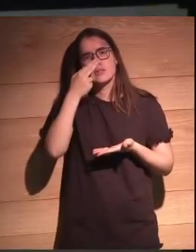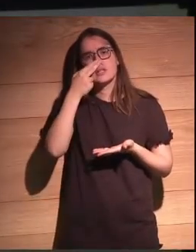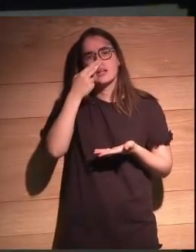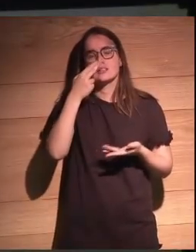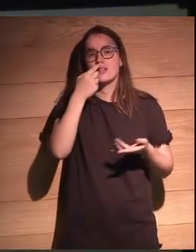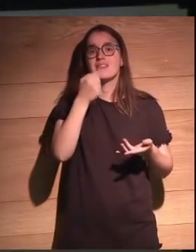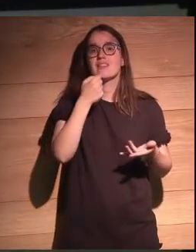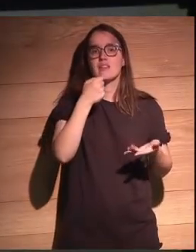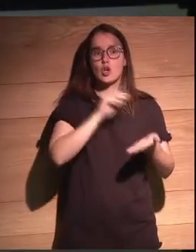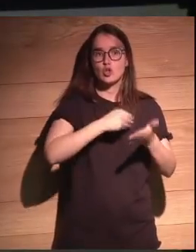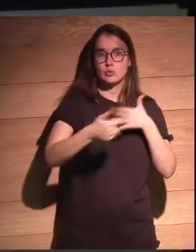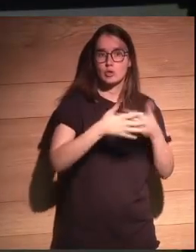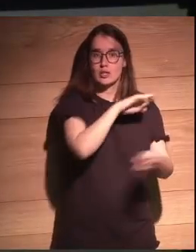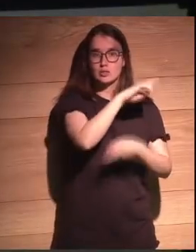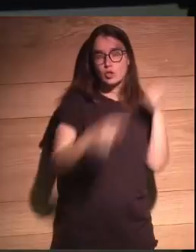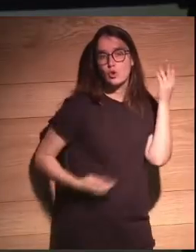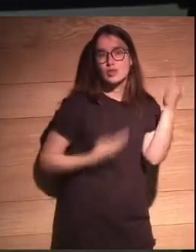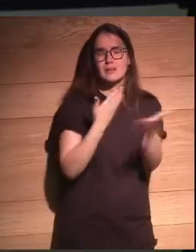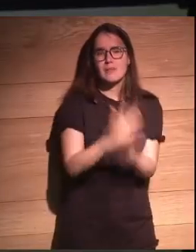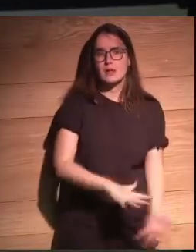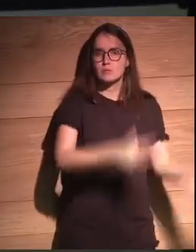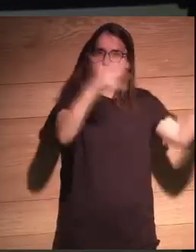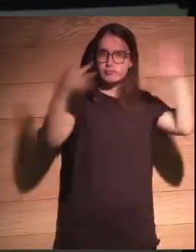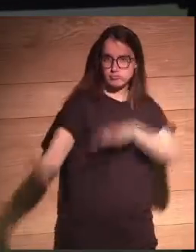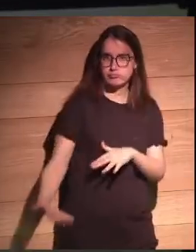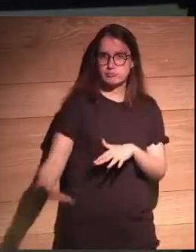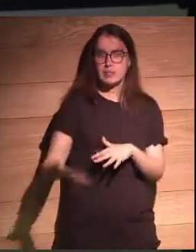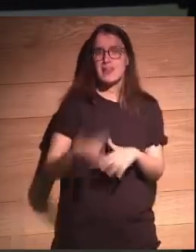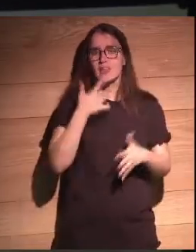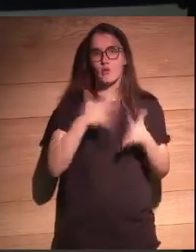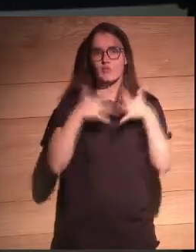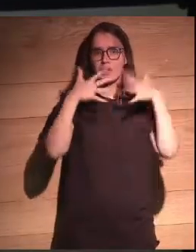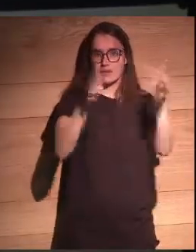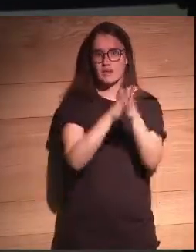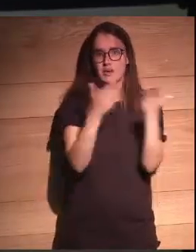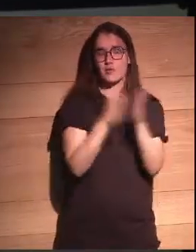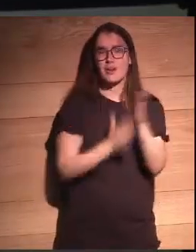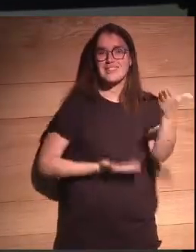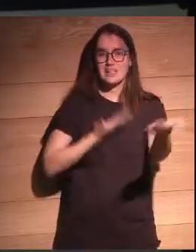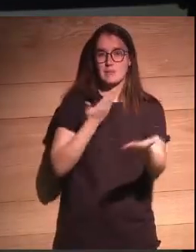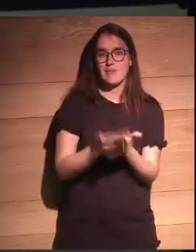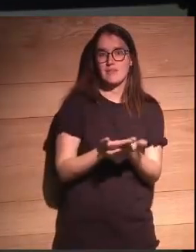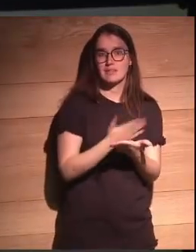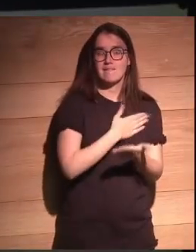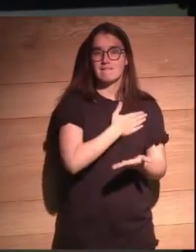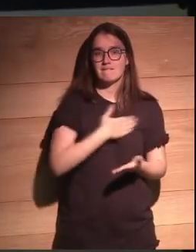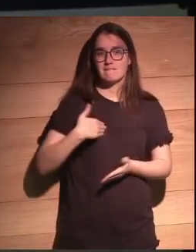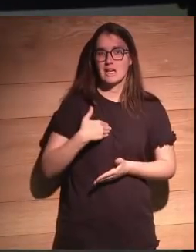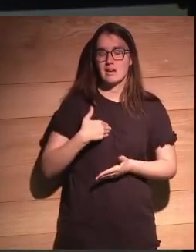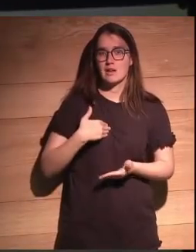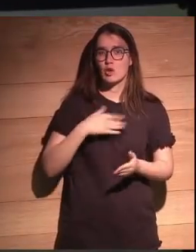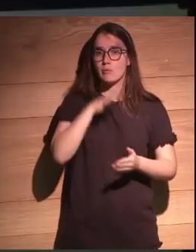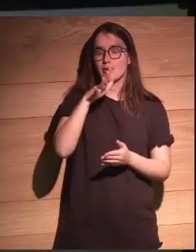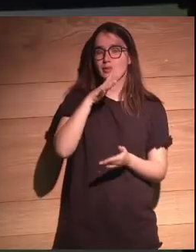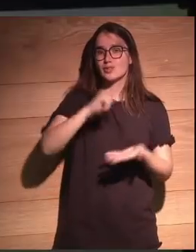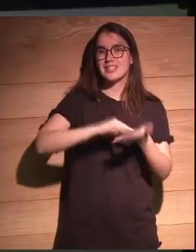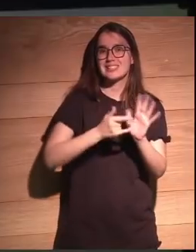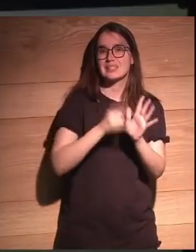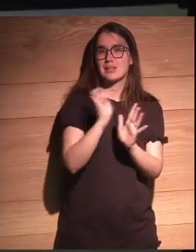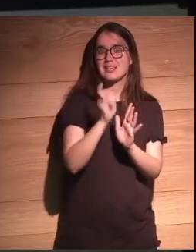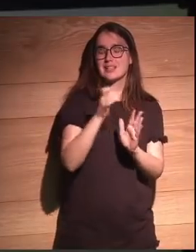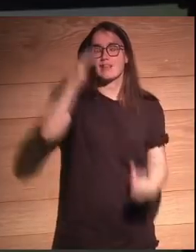interesan, dicen los autores, las demandas transformadoras. Cito textual, estas demandas que pretenden abordar las causas sistémicas